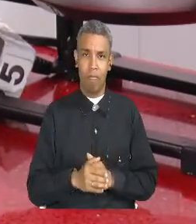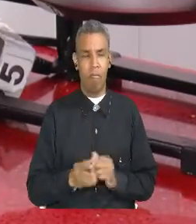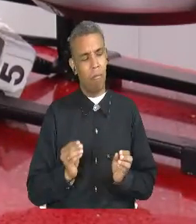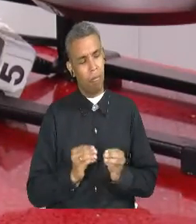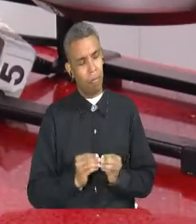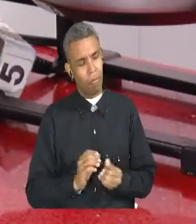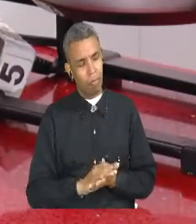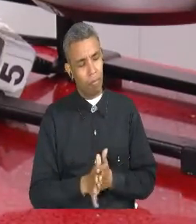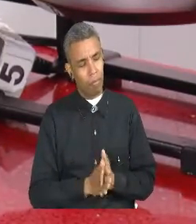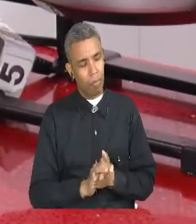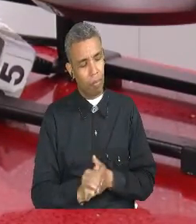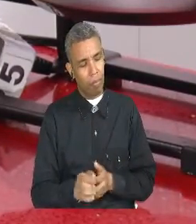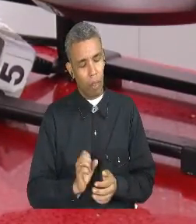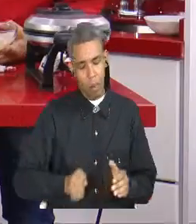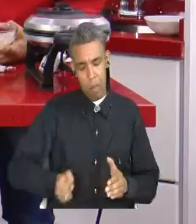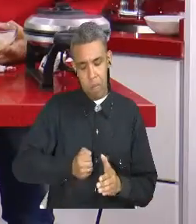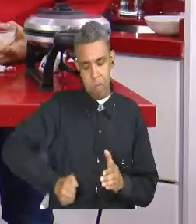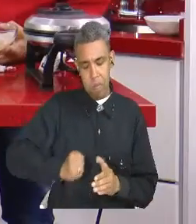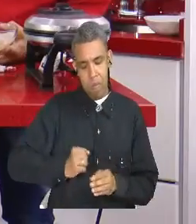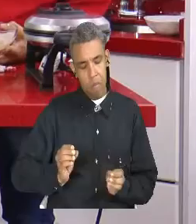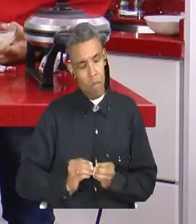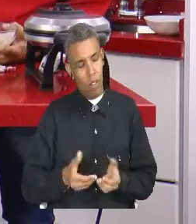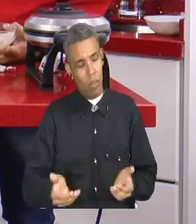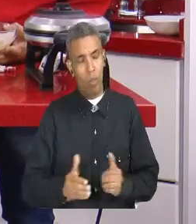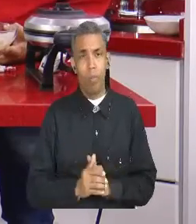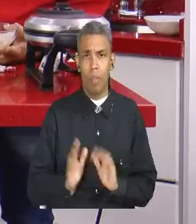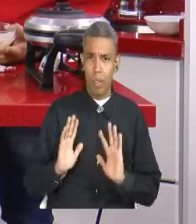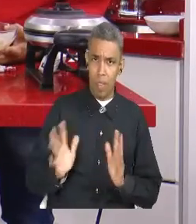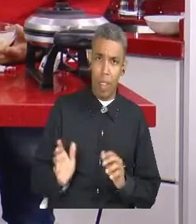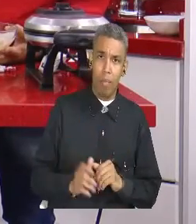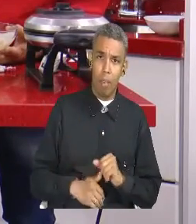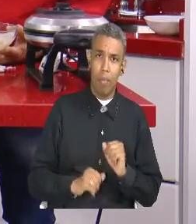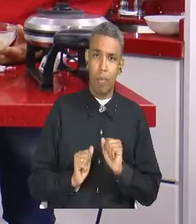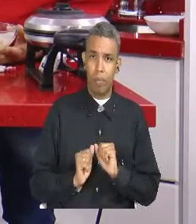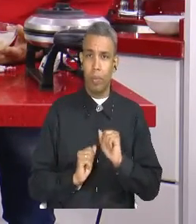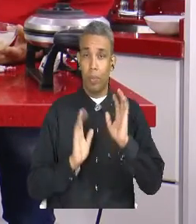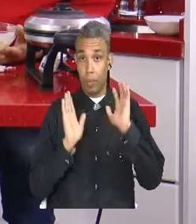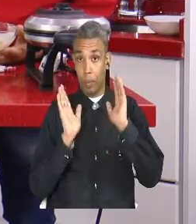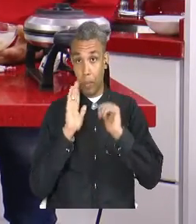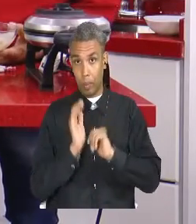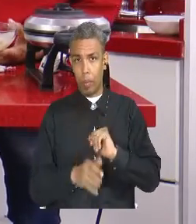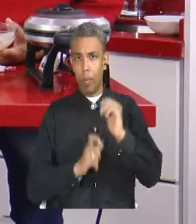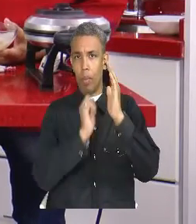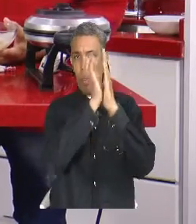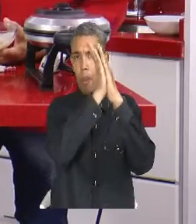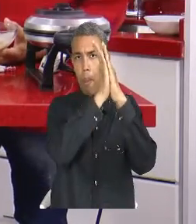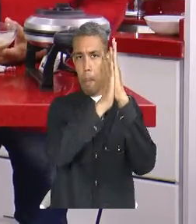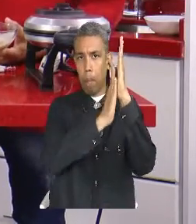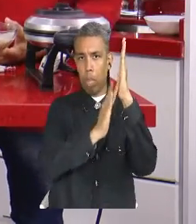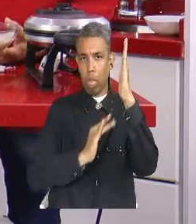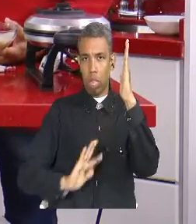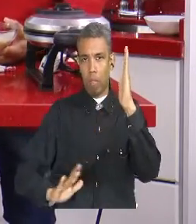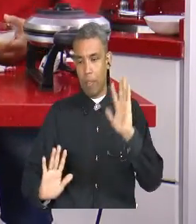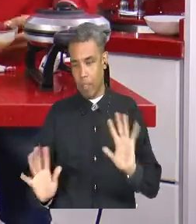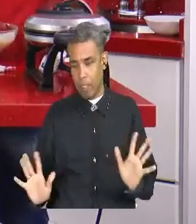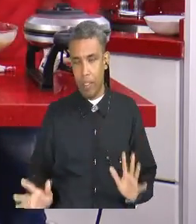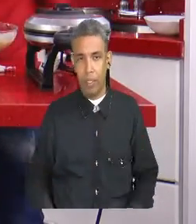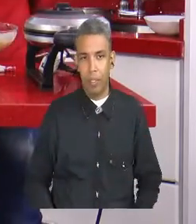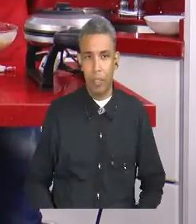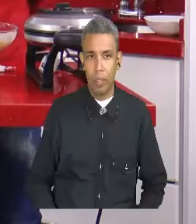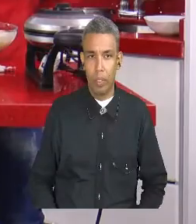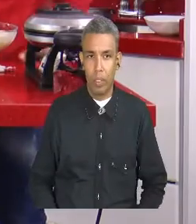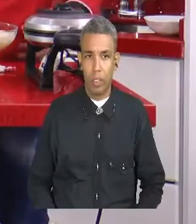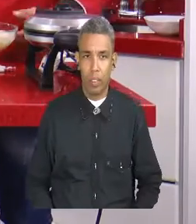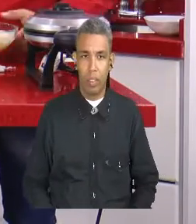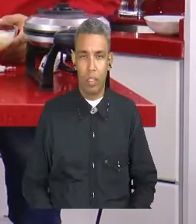nosotros ya terminamos nuestra preparación, aquí ya tenemos nuestro líquido, si pueden ver, ya nuestra masa está lista para nuestro pan. Waffles, iba a decir pan.